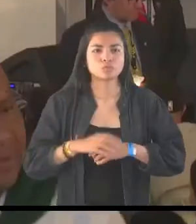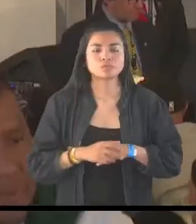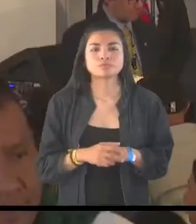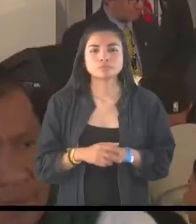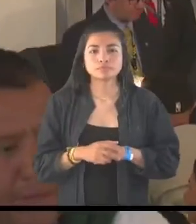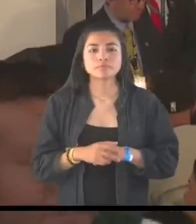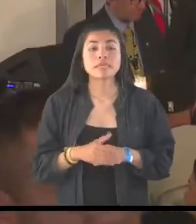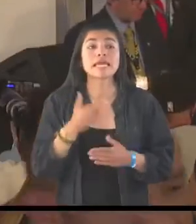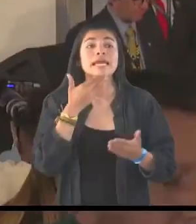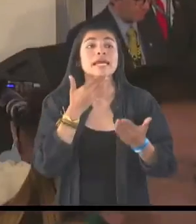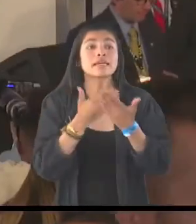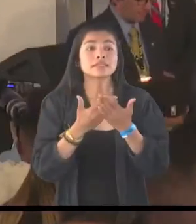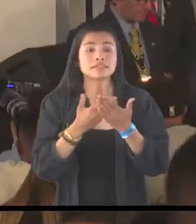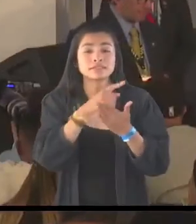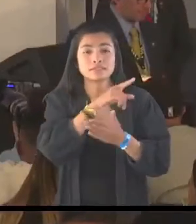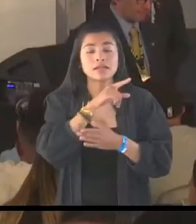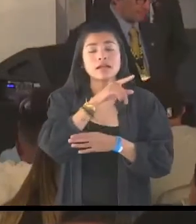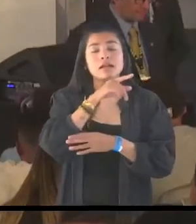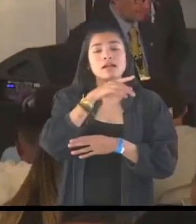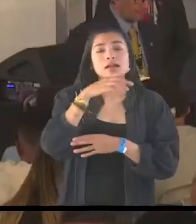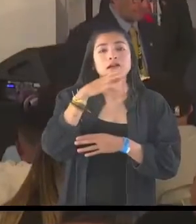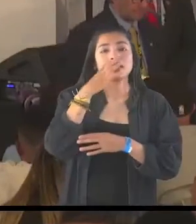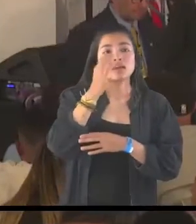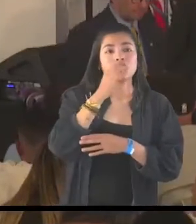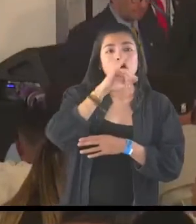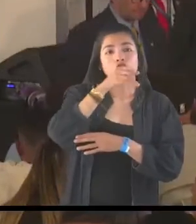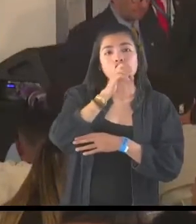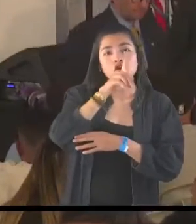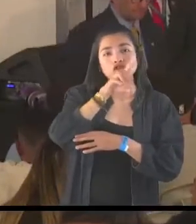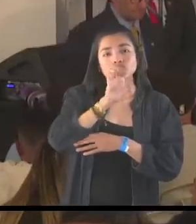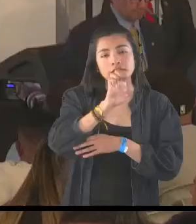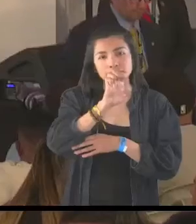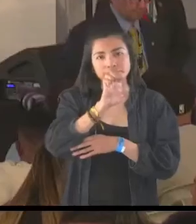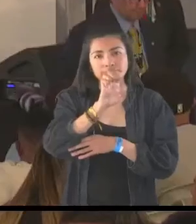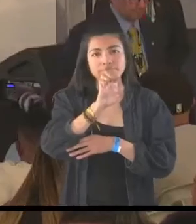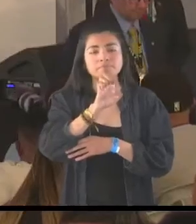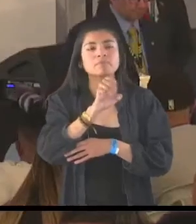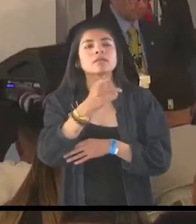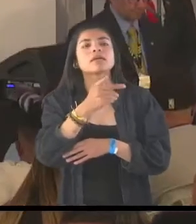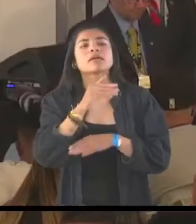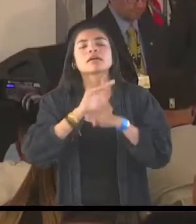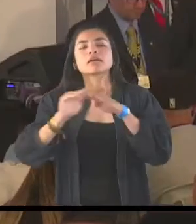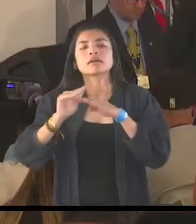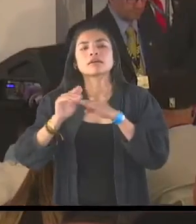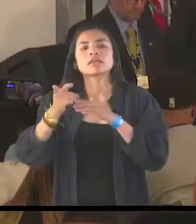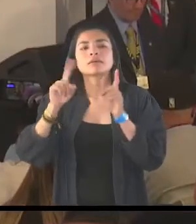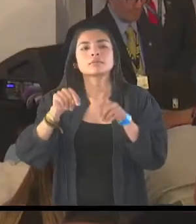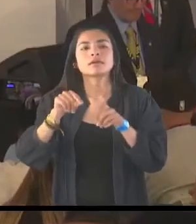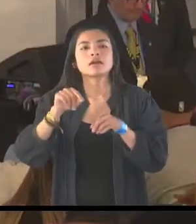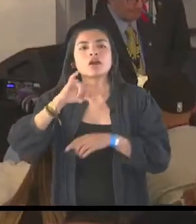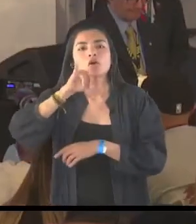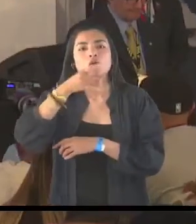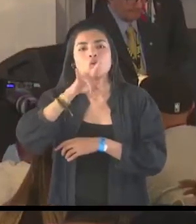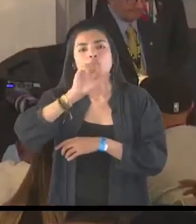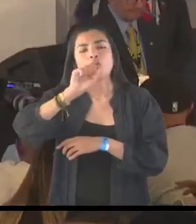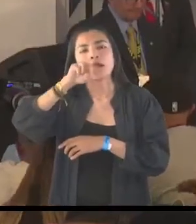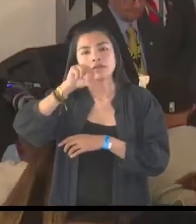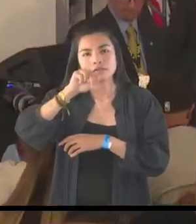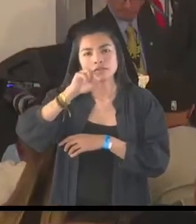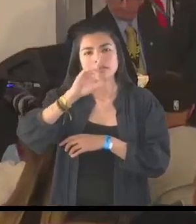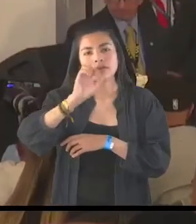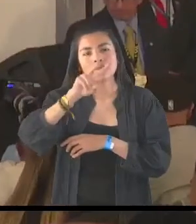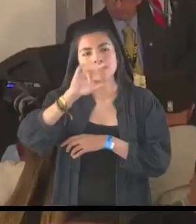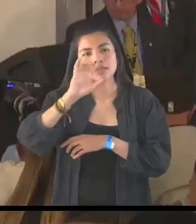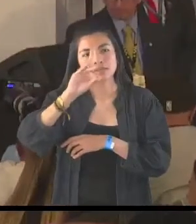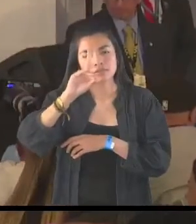Muchas gracias al señor José Gabriel. Voy a invitar al señor Juan David Bonilla Núñez, víctima